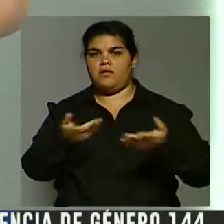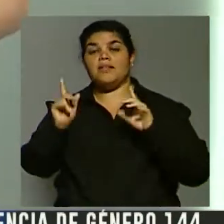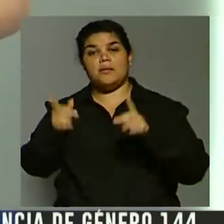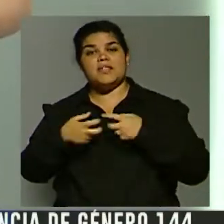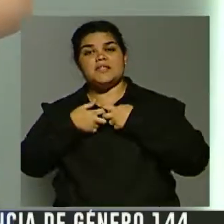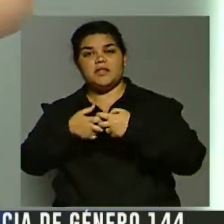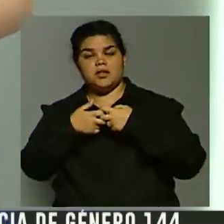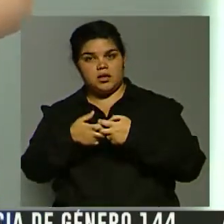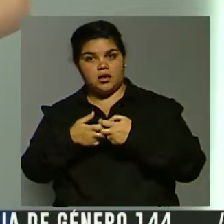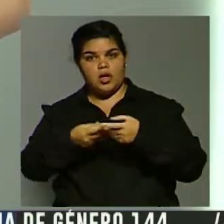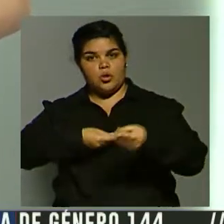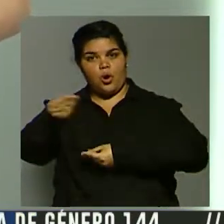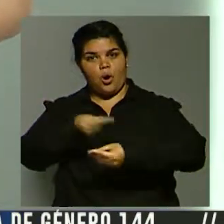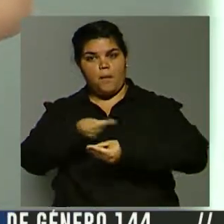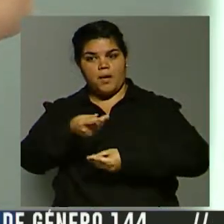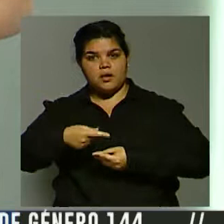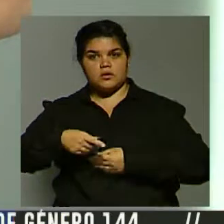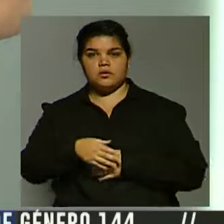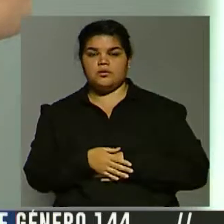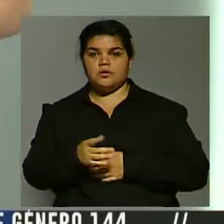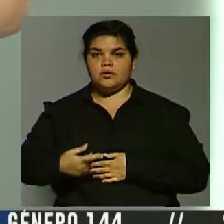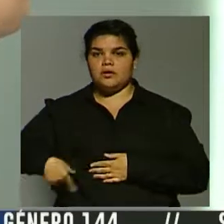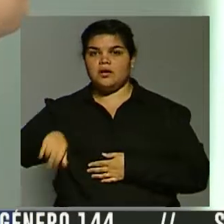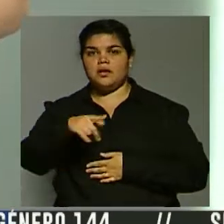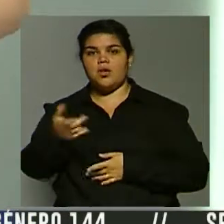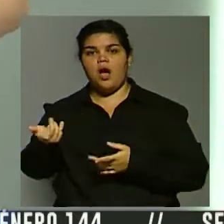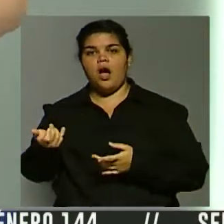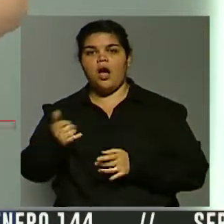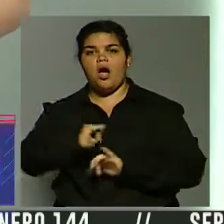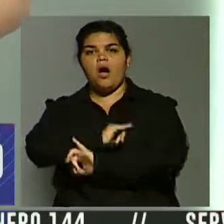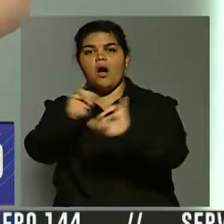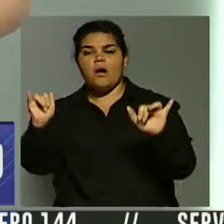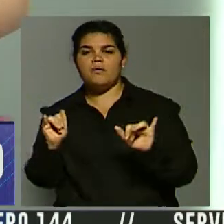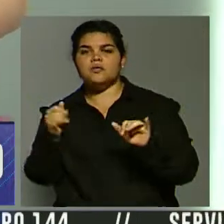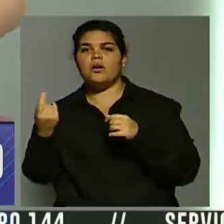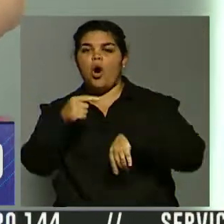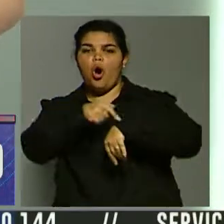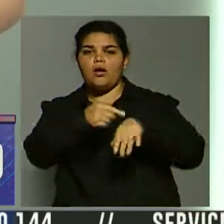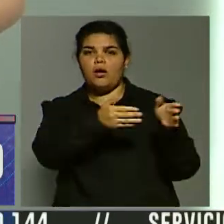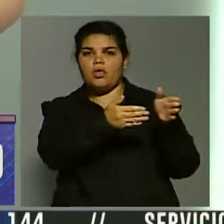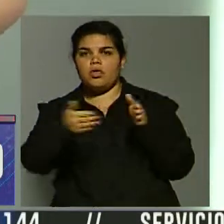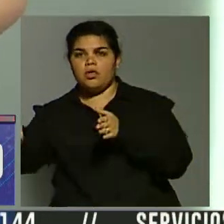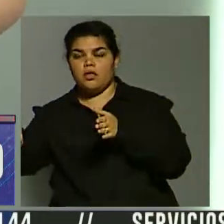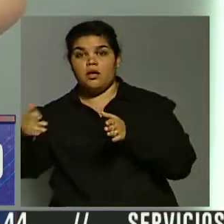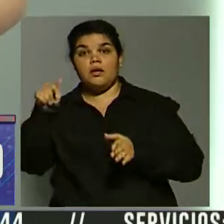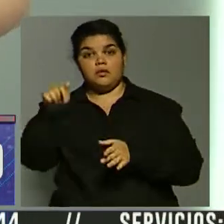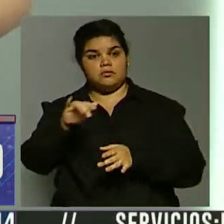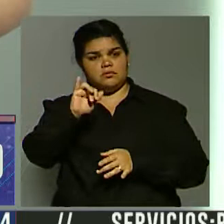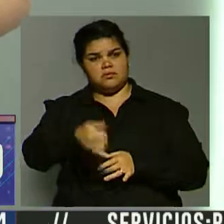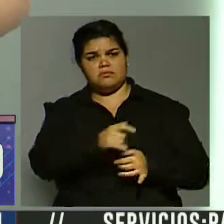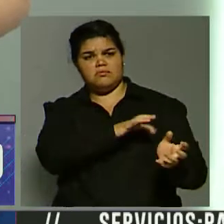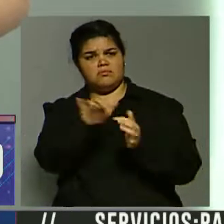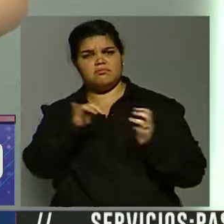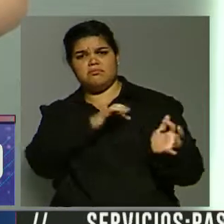Empleados de Comercio se han referido al tema del horario corrido en nuestra provincia. Así es, horario corrido que generó mucho debate porque